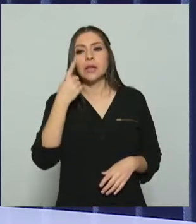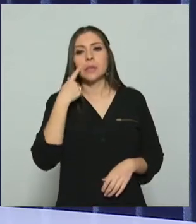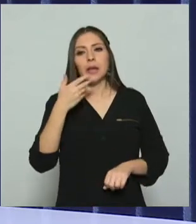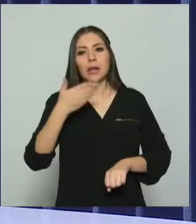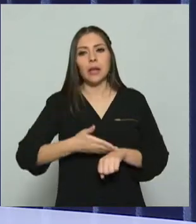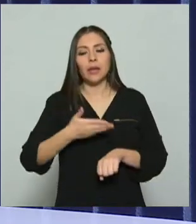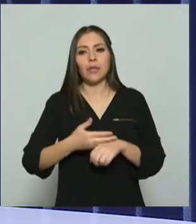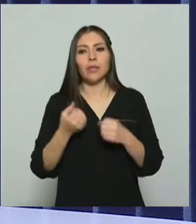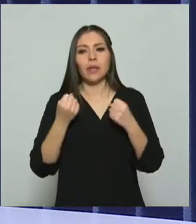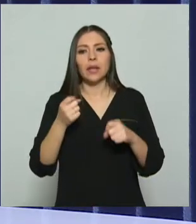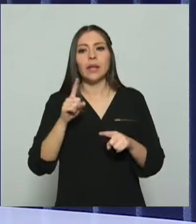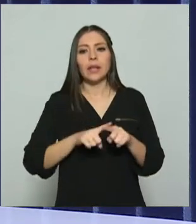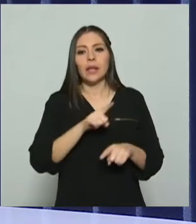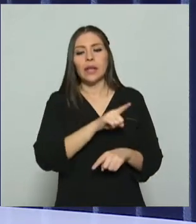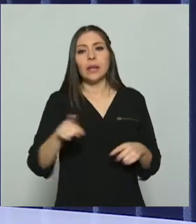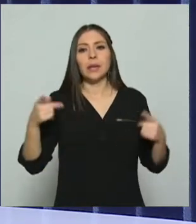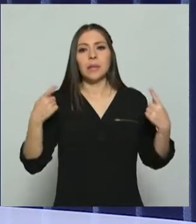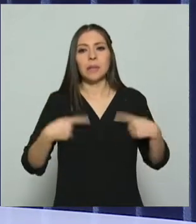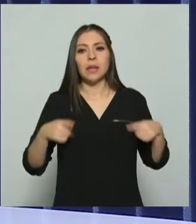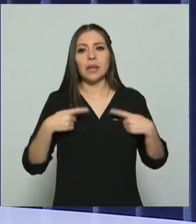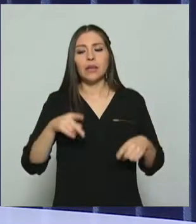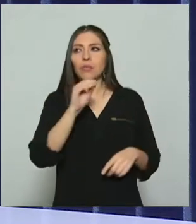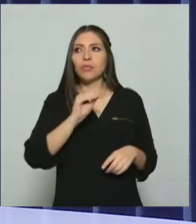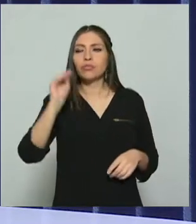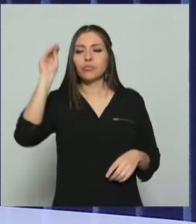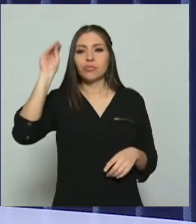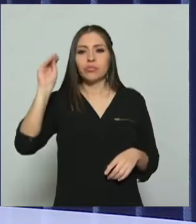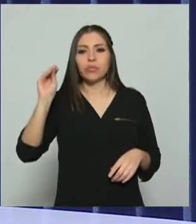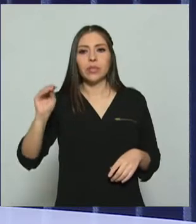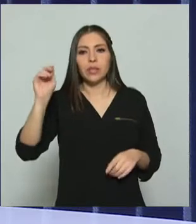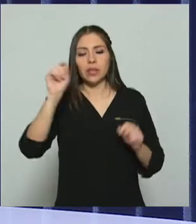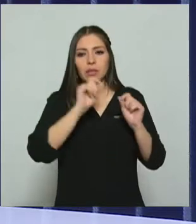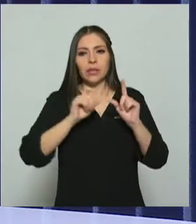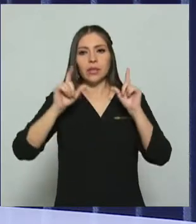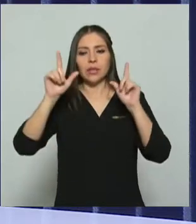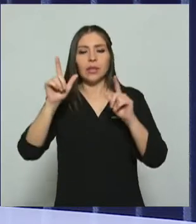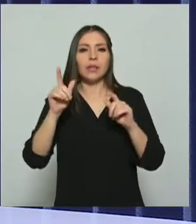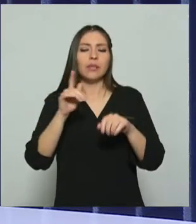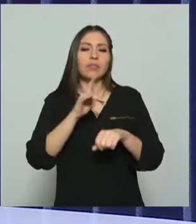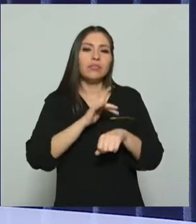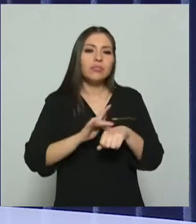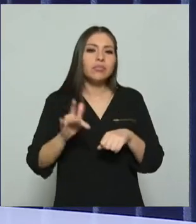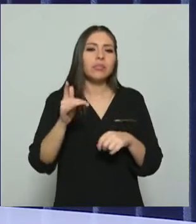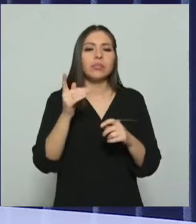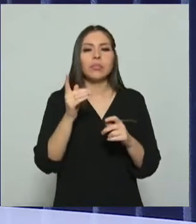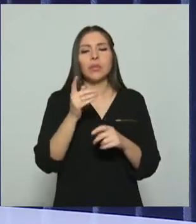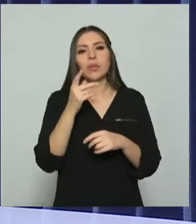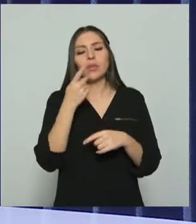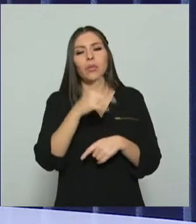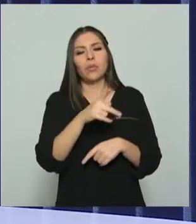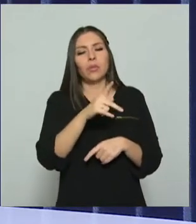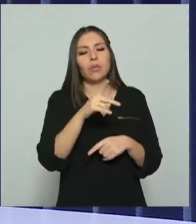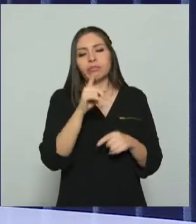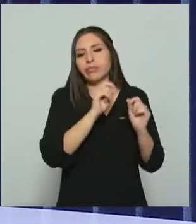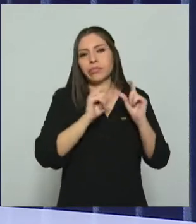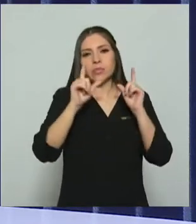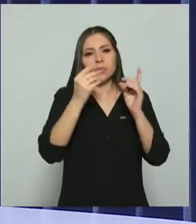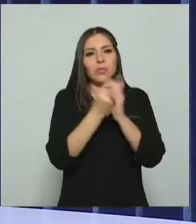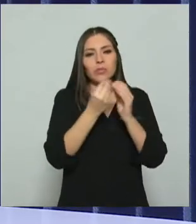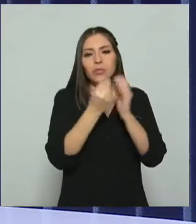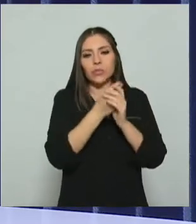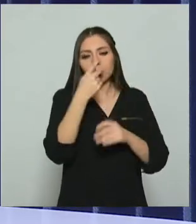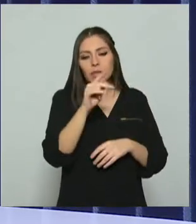a aquellos individuos que suban imágenes íntimas a las plataformas digitales sin consentimiento de las víctimas o